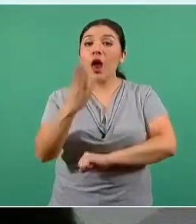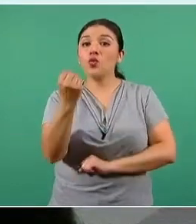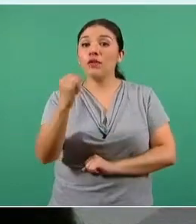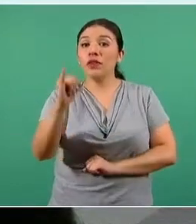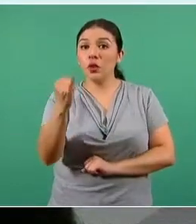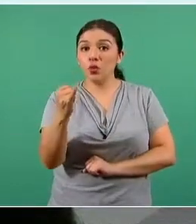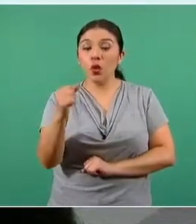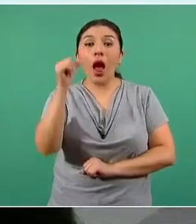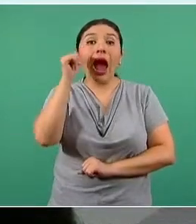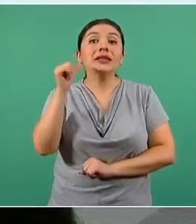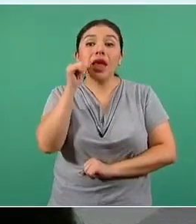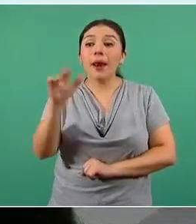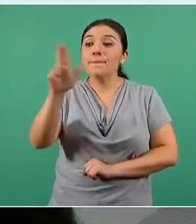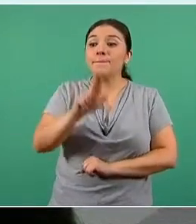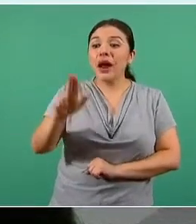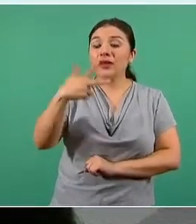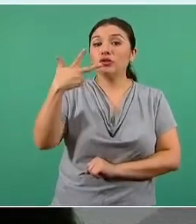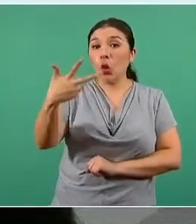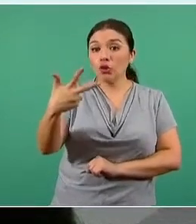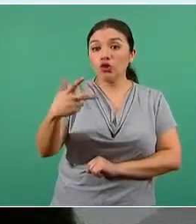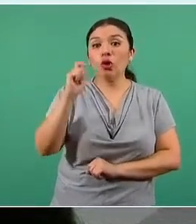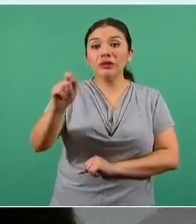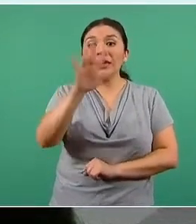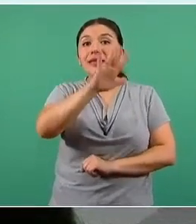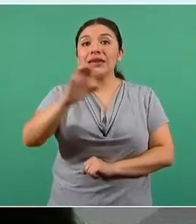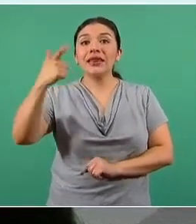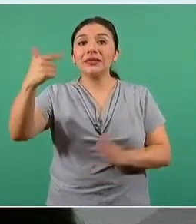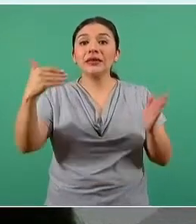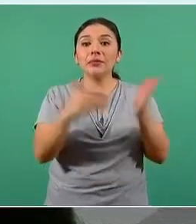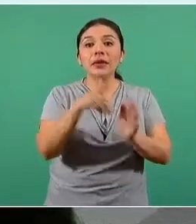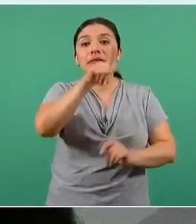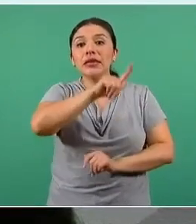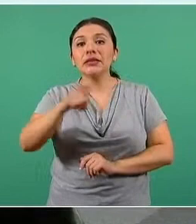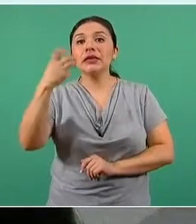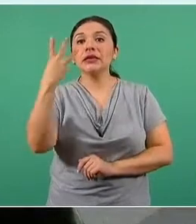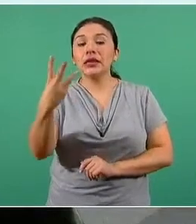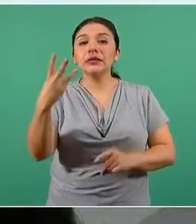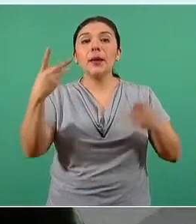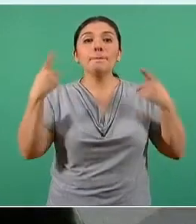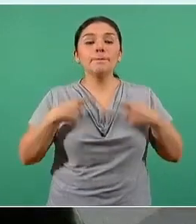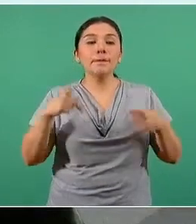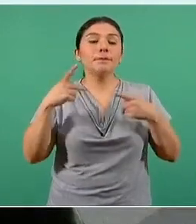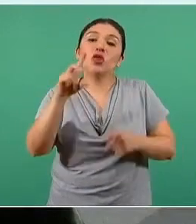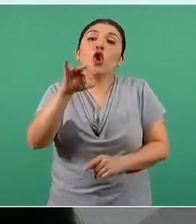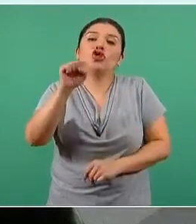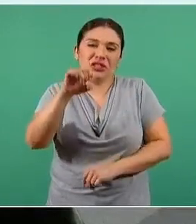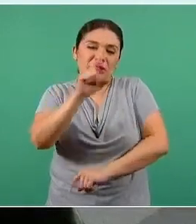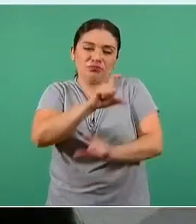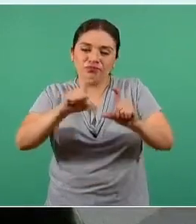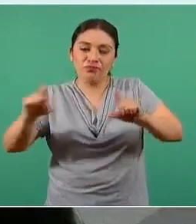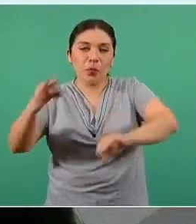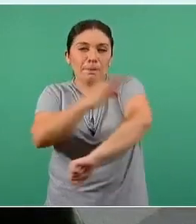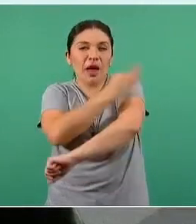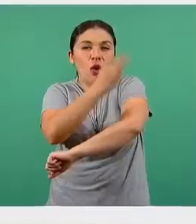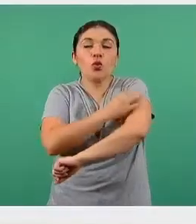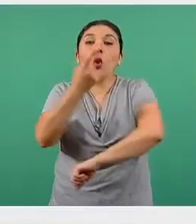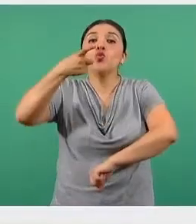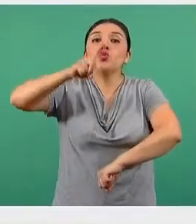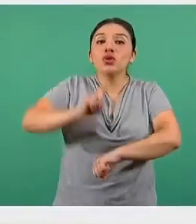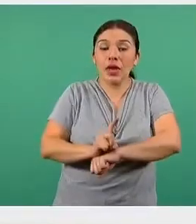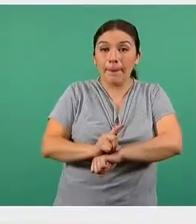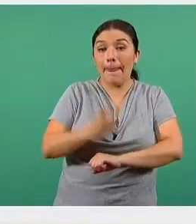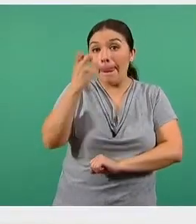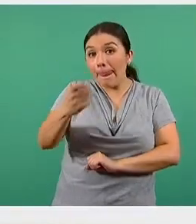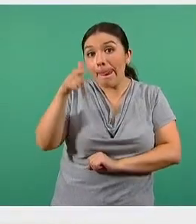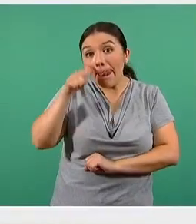8 de junio martes fueron 507 mil 703 dosis en un solo día esto